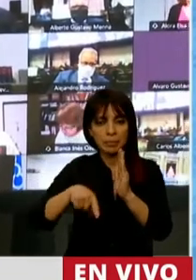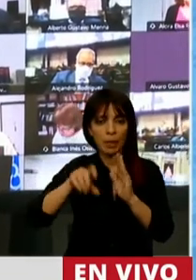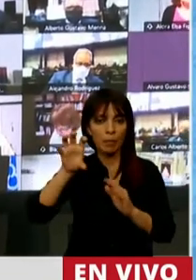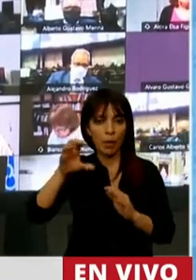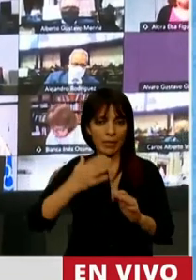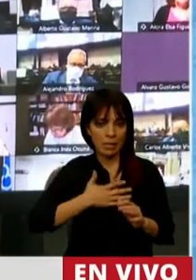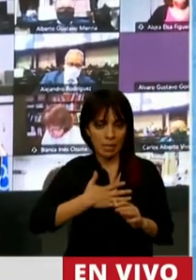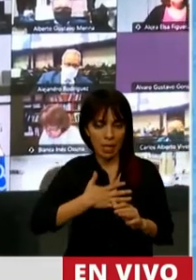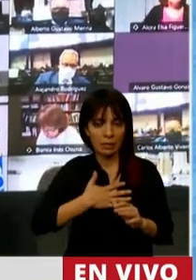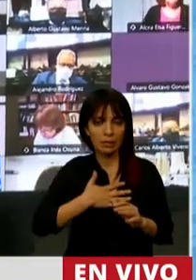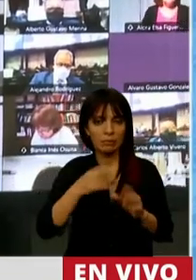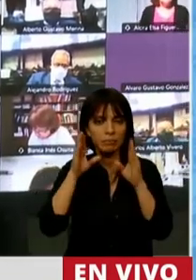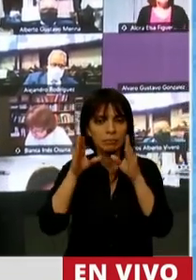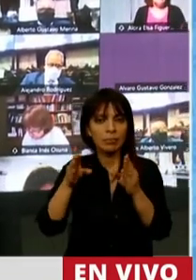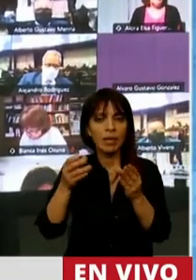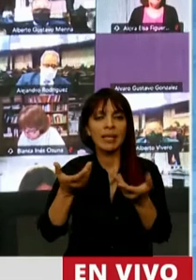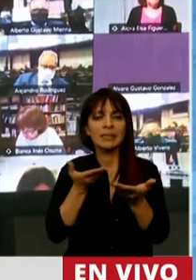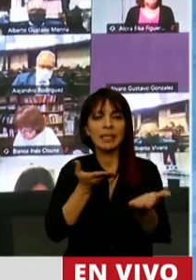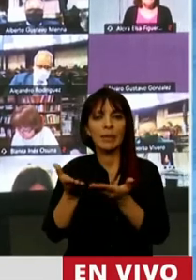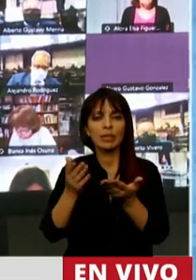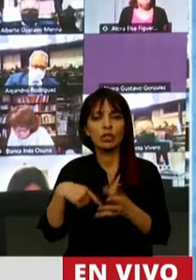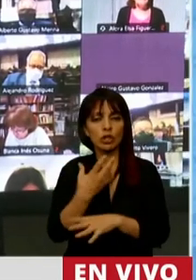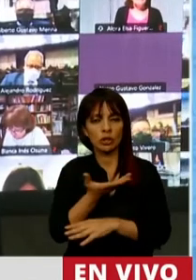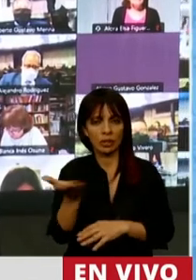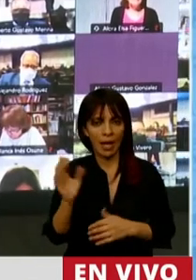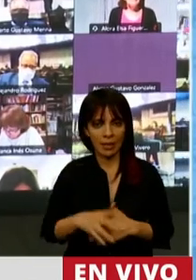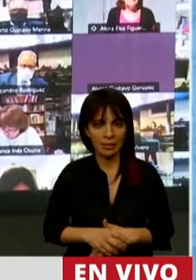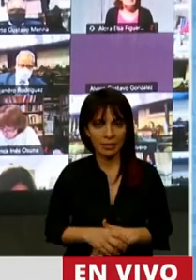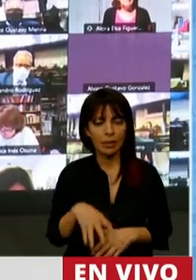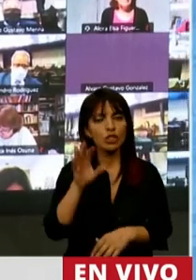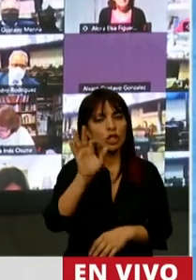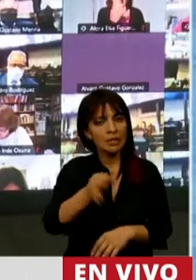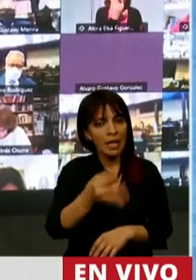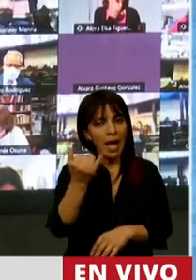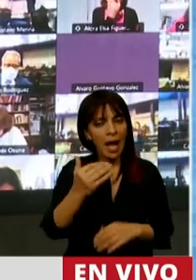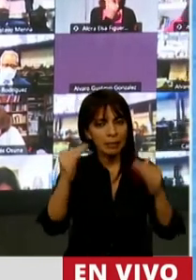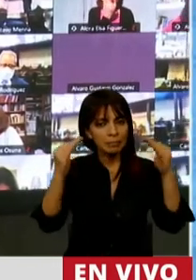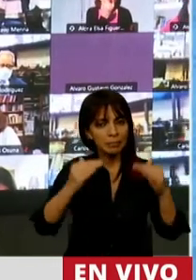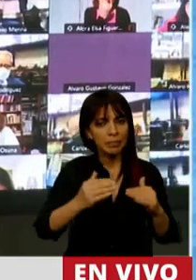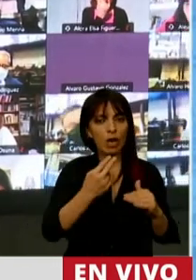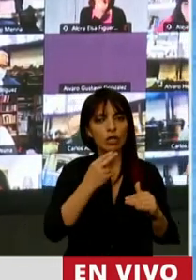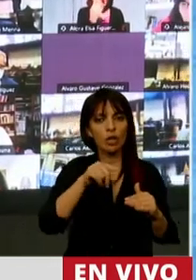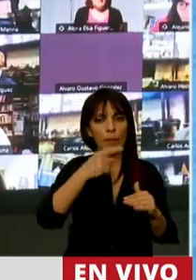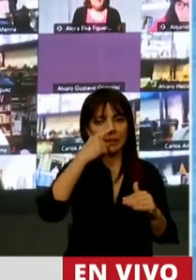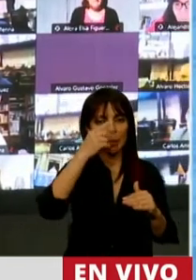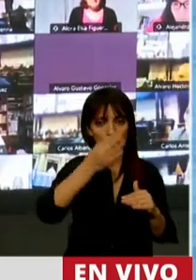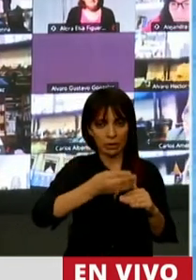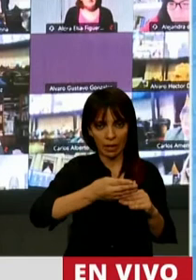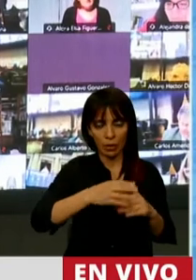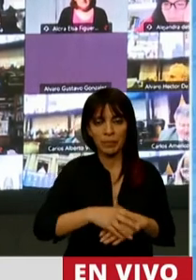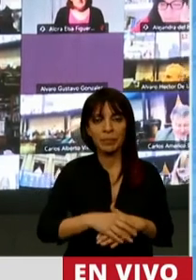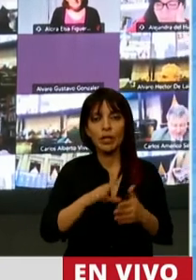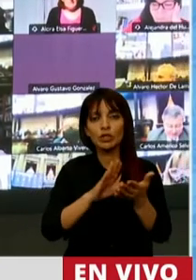provincia responde a servicios sociales y tengo en cuenta que hay una baja del 11,7% en lo